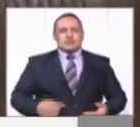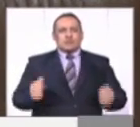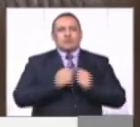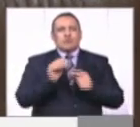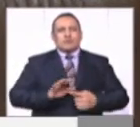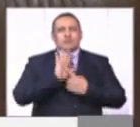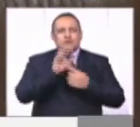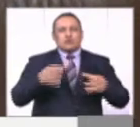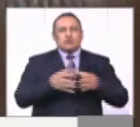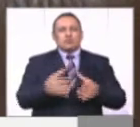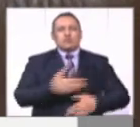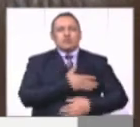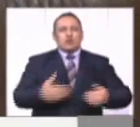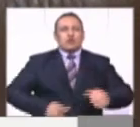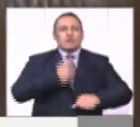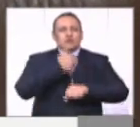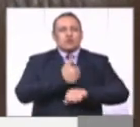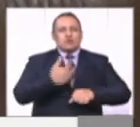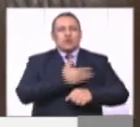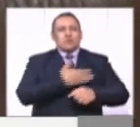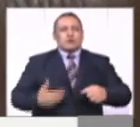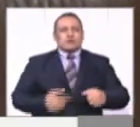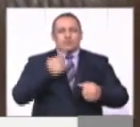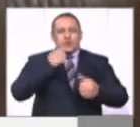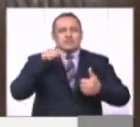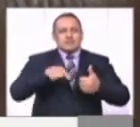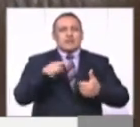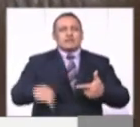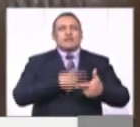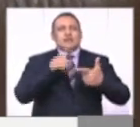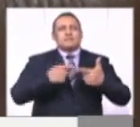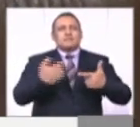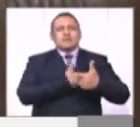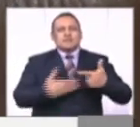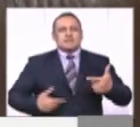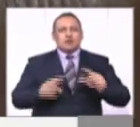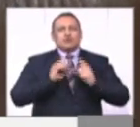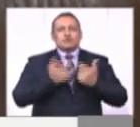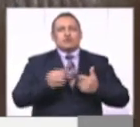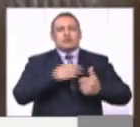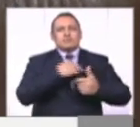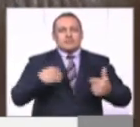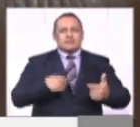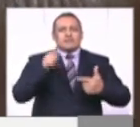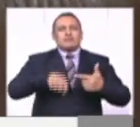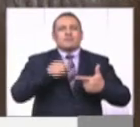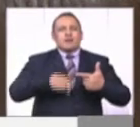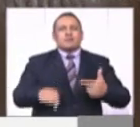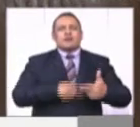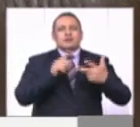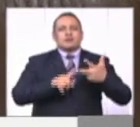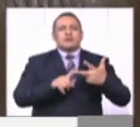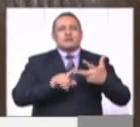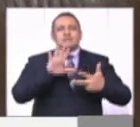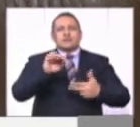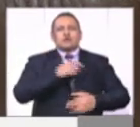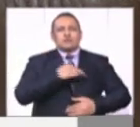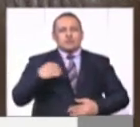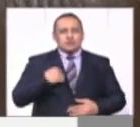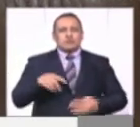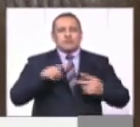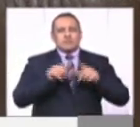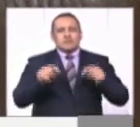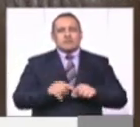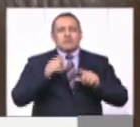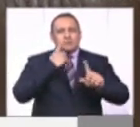representante del gobierno nacional bueno puede ser porque aquí está el presidente del Consejo de ministros si firmaba cinco ministros de estado acá